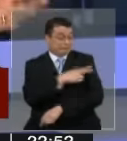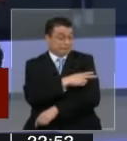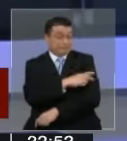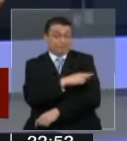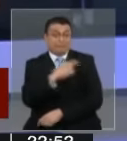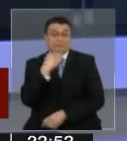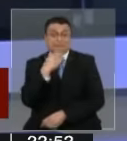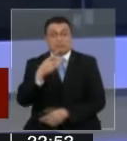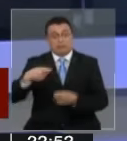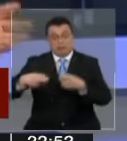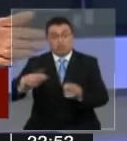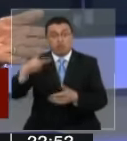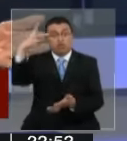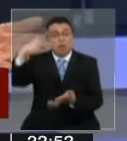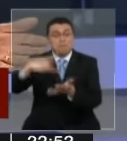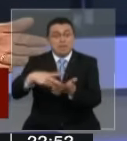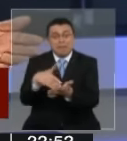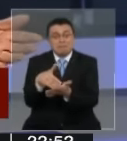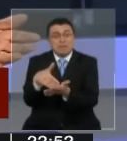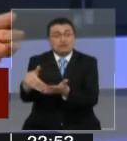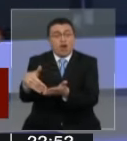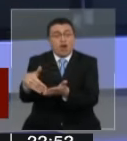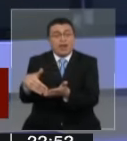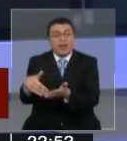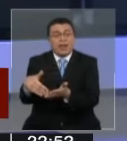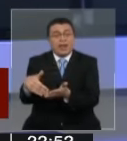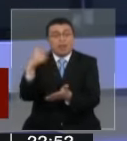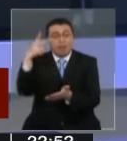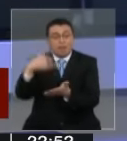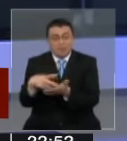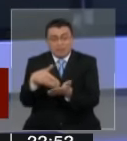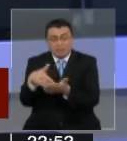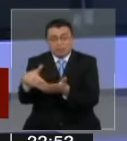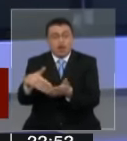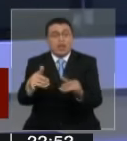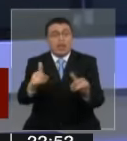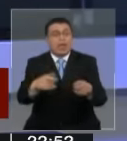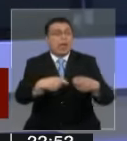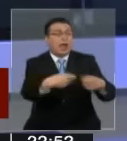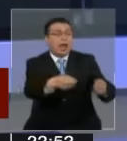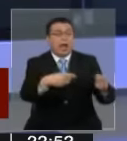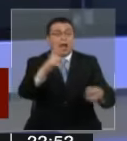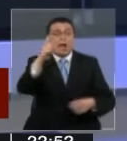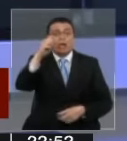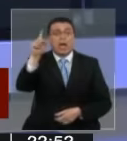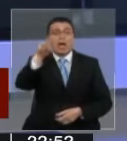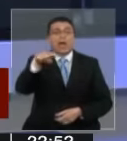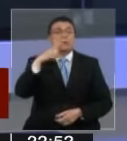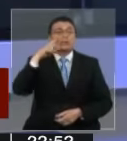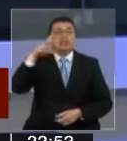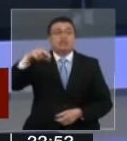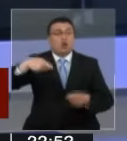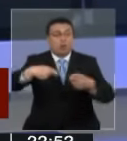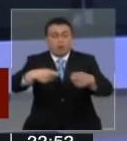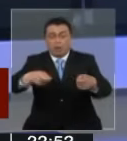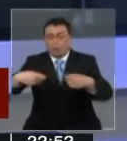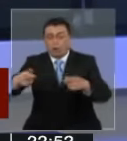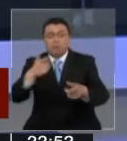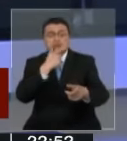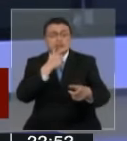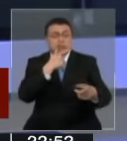gastó 2.000 millones de pesos. Gastó 2.000 millones de pesos. Lo jugó,